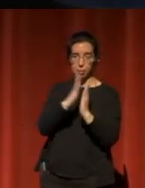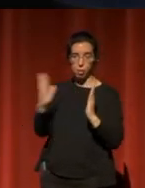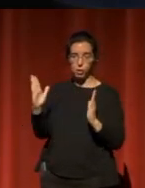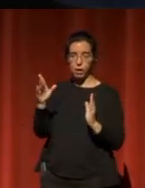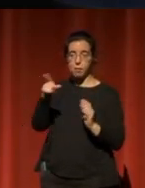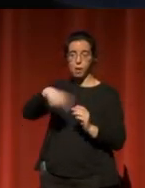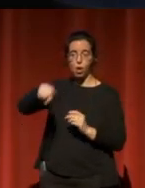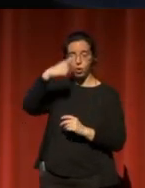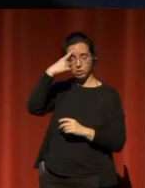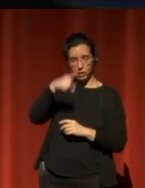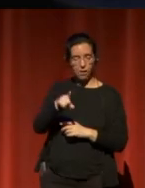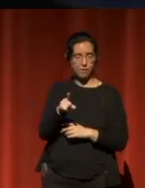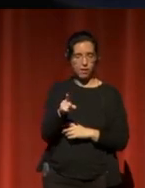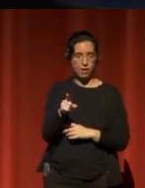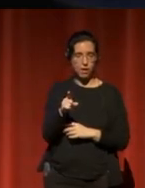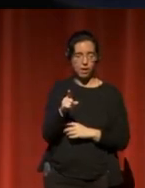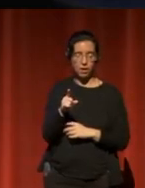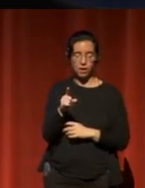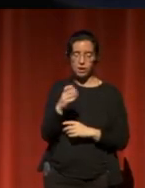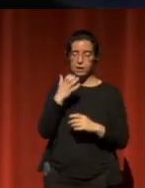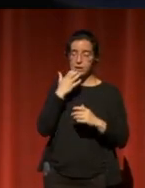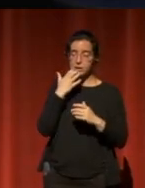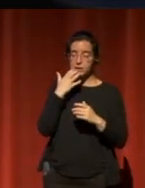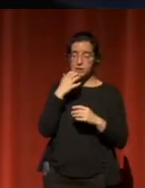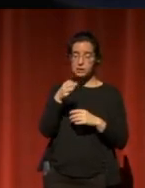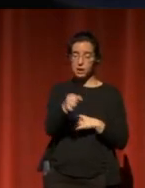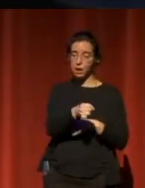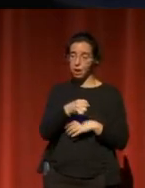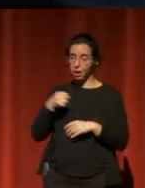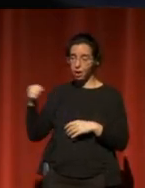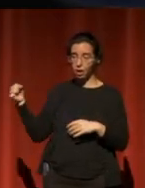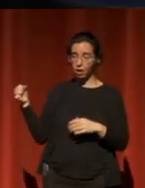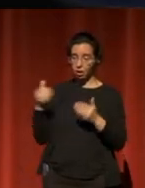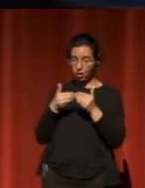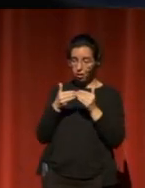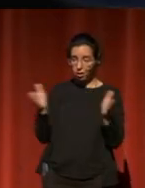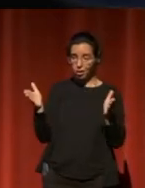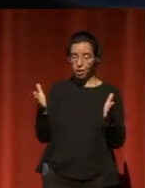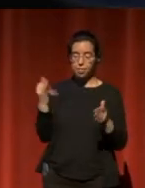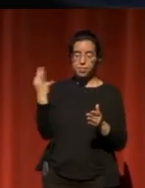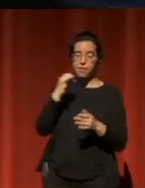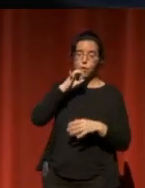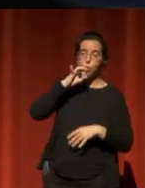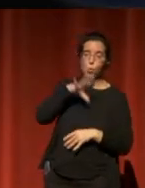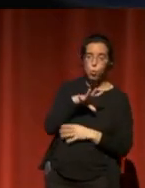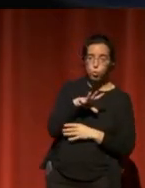que cuando abres la puerta de la biblioteca hay que pagar la luz, y la luz